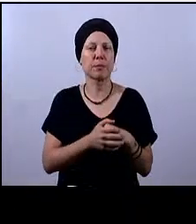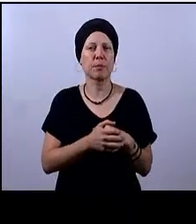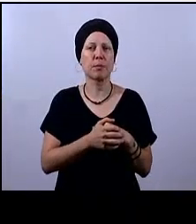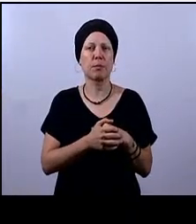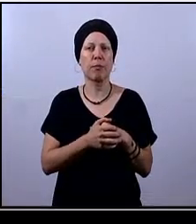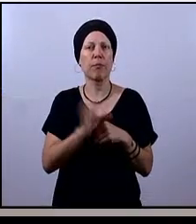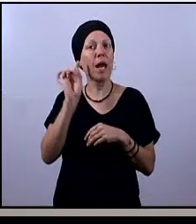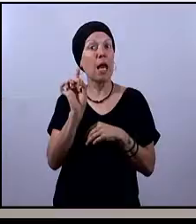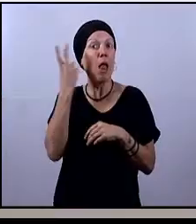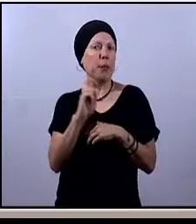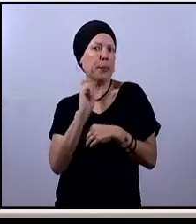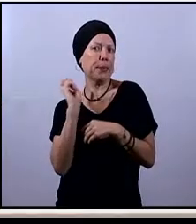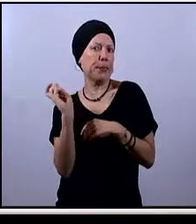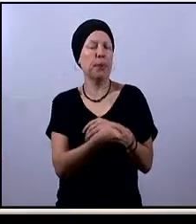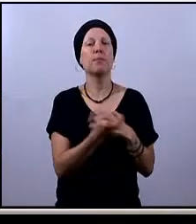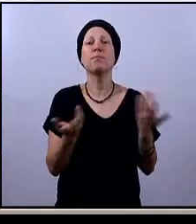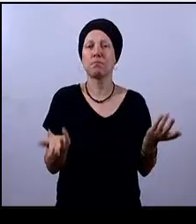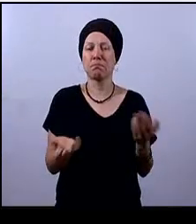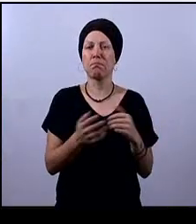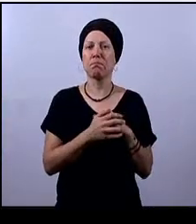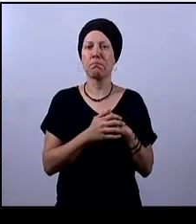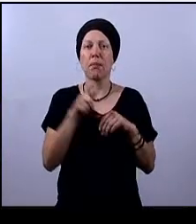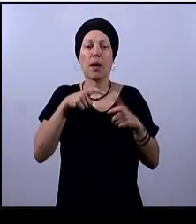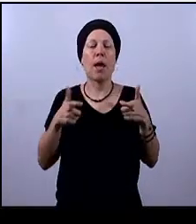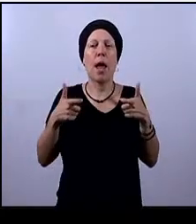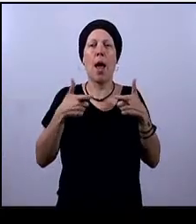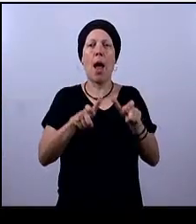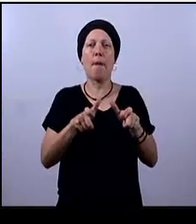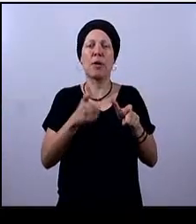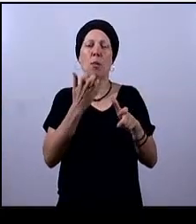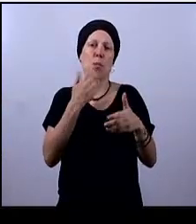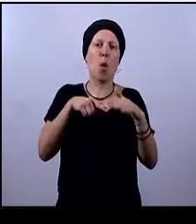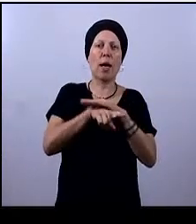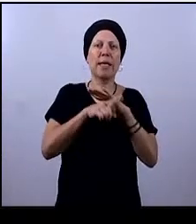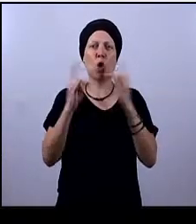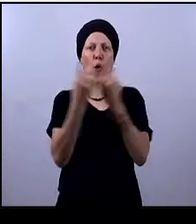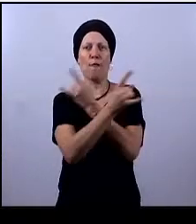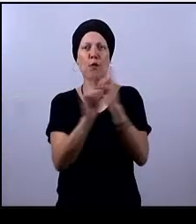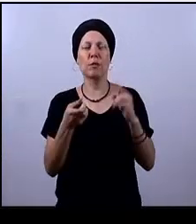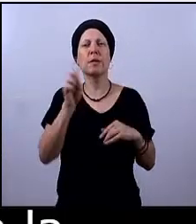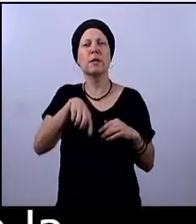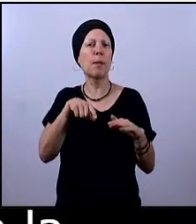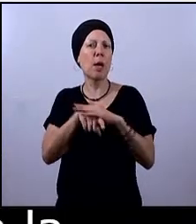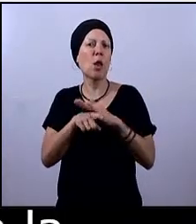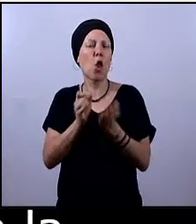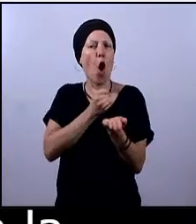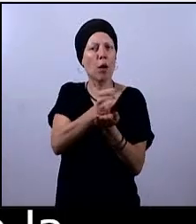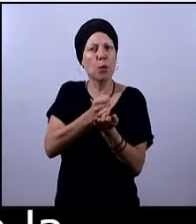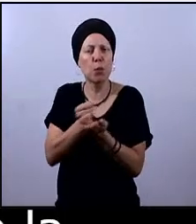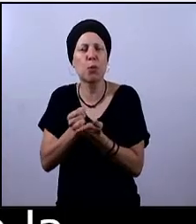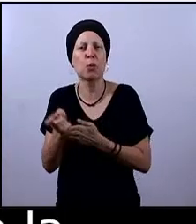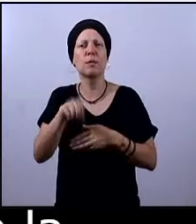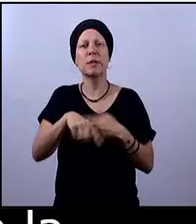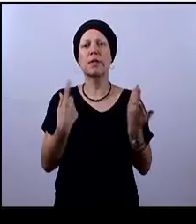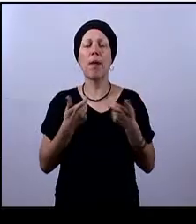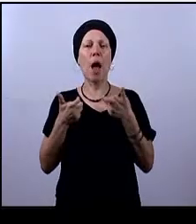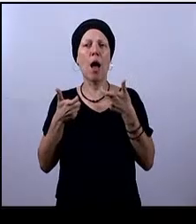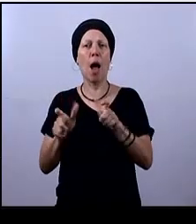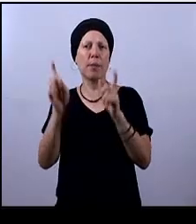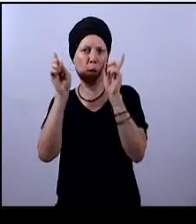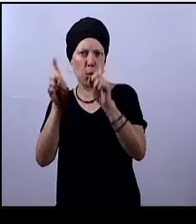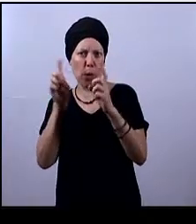distintas iniciativas que tienen lugar en el ámbito de la gestión forestal, en el ámbito de la agricultura y en el ámbito